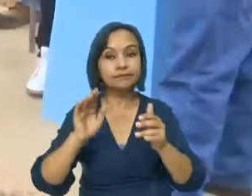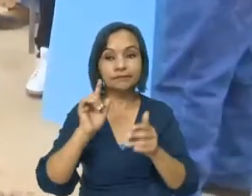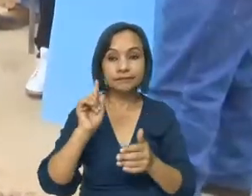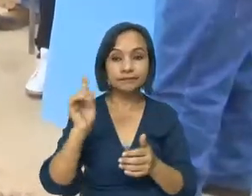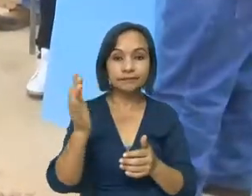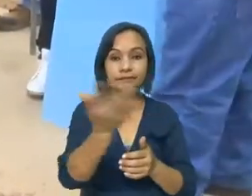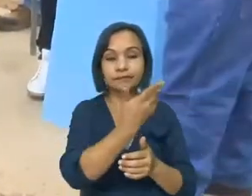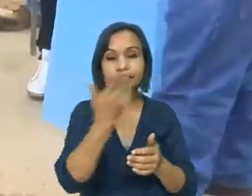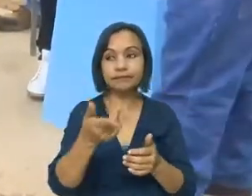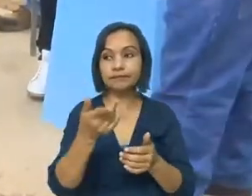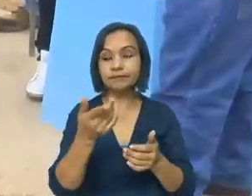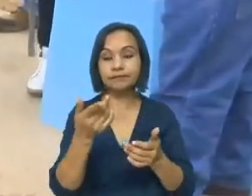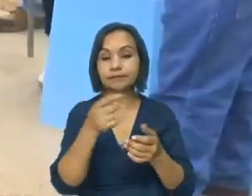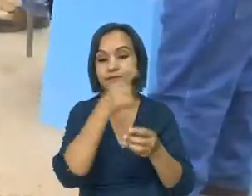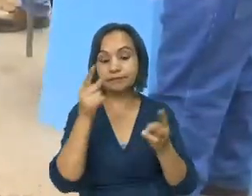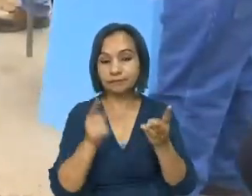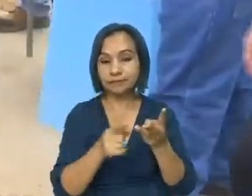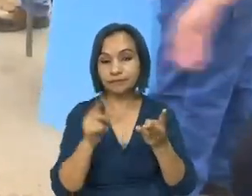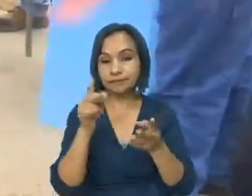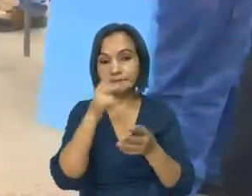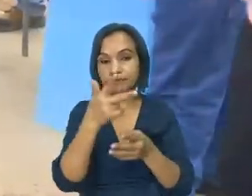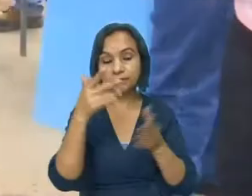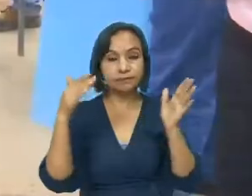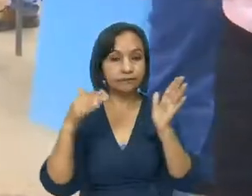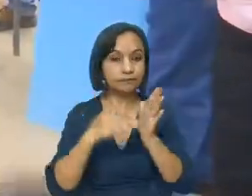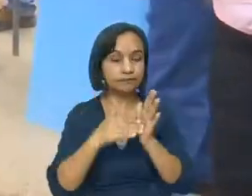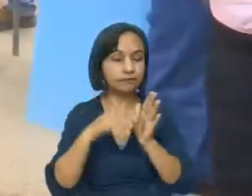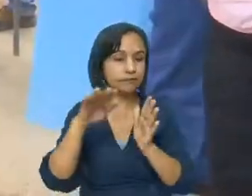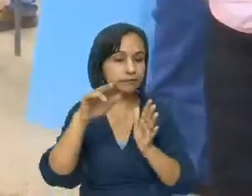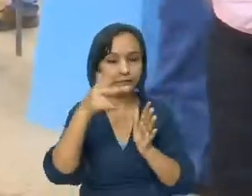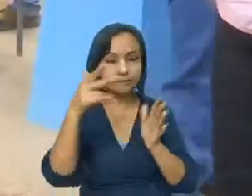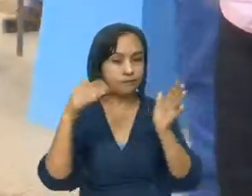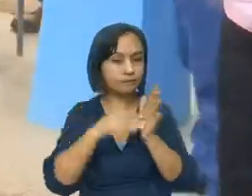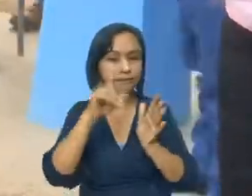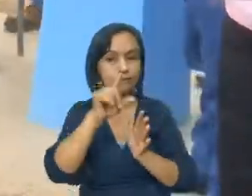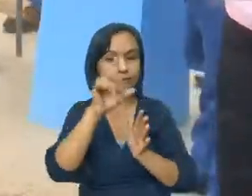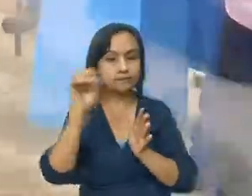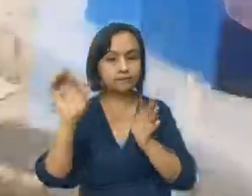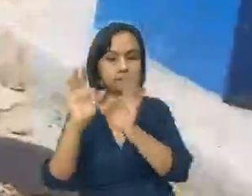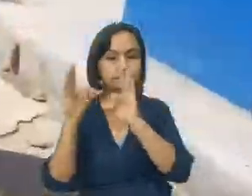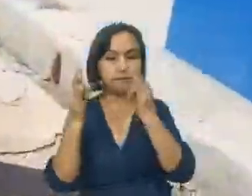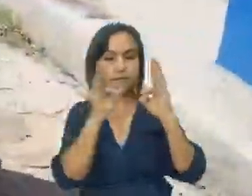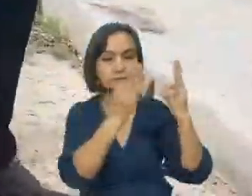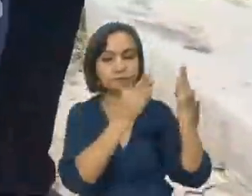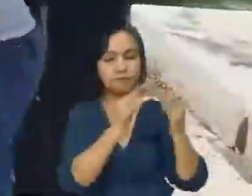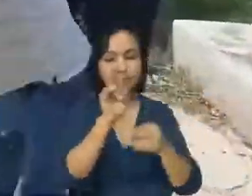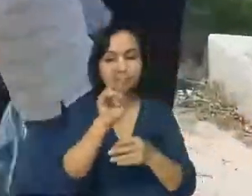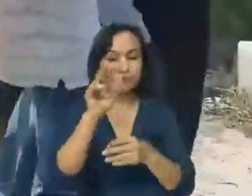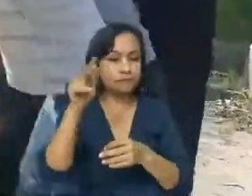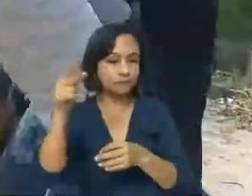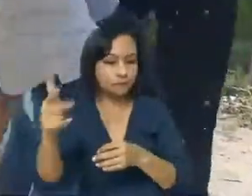nosotros le agregamos el tercer componente a casi 8.100 familias de esas mismas